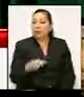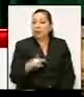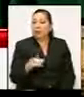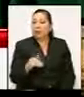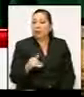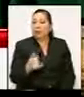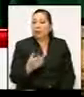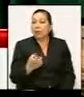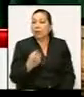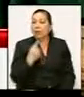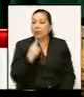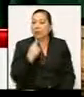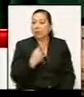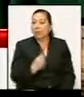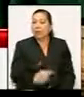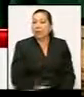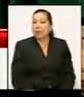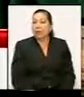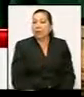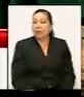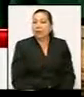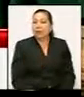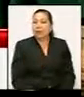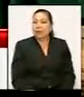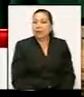pero que yo quiero recalcar.